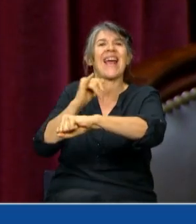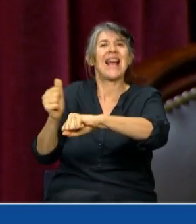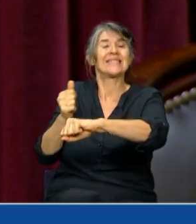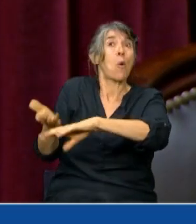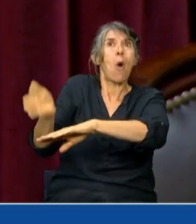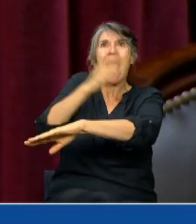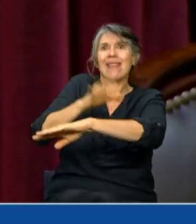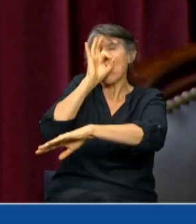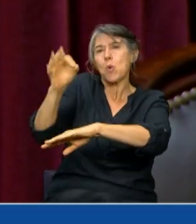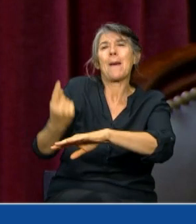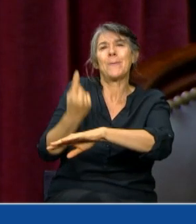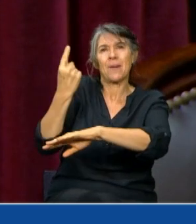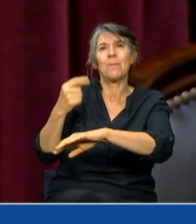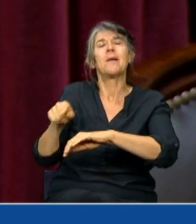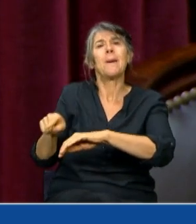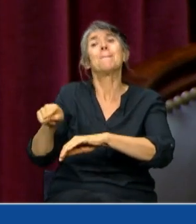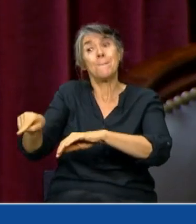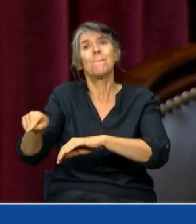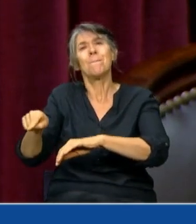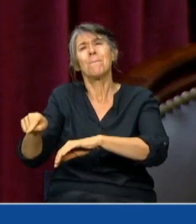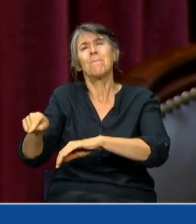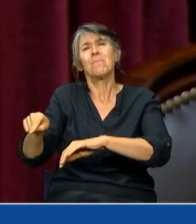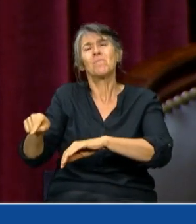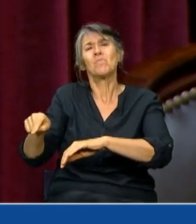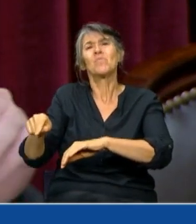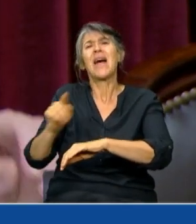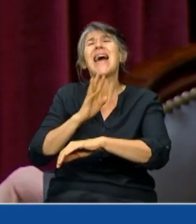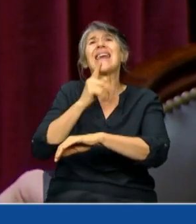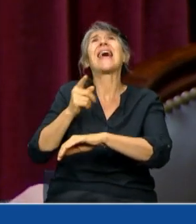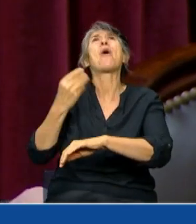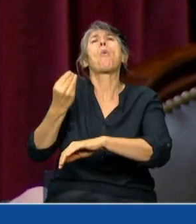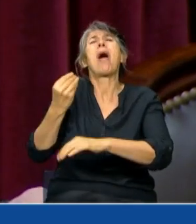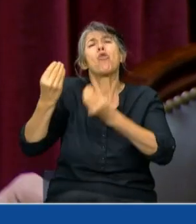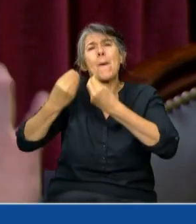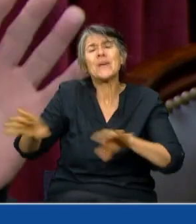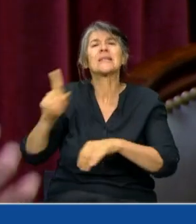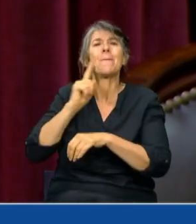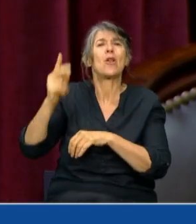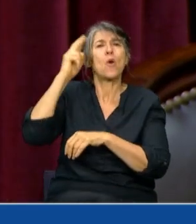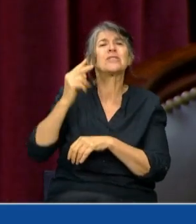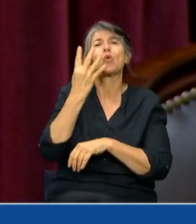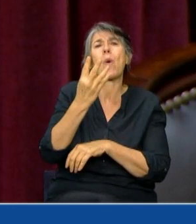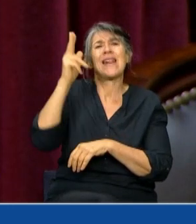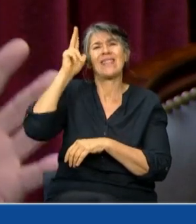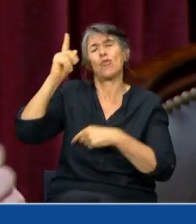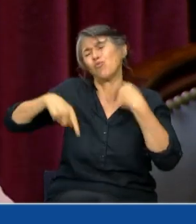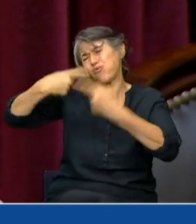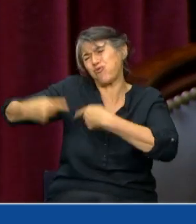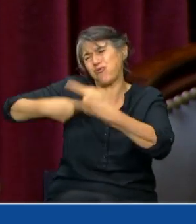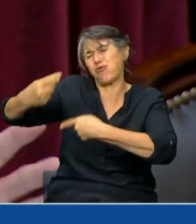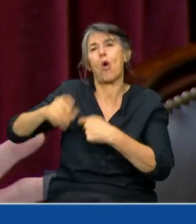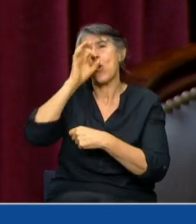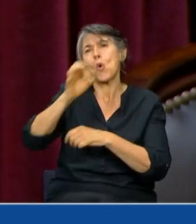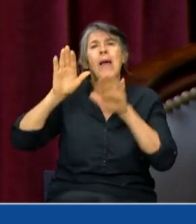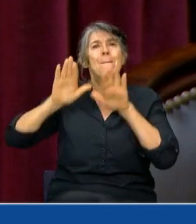había castigado. Pero Gaza no ha dejado de ser castigada por Israel desde 1948, siquiera por un momento. Bueno, y